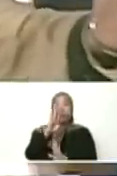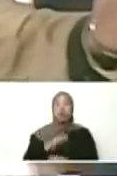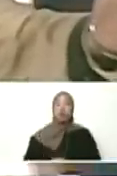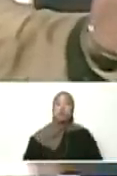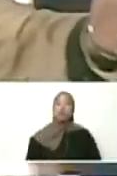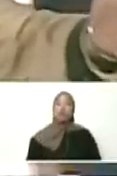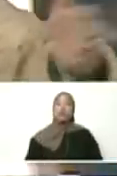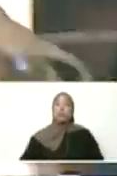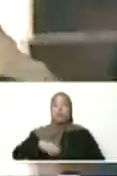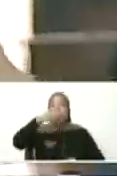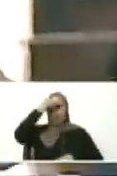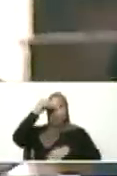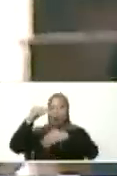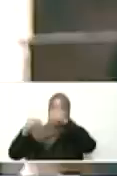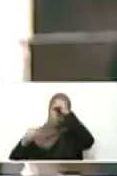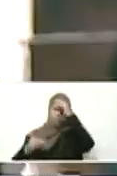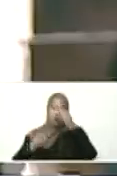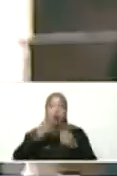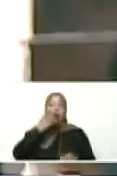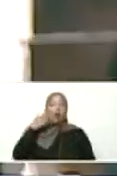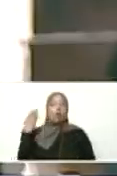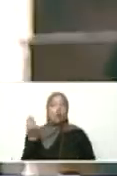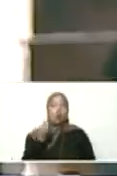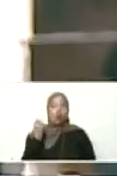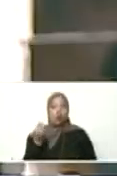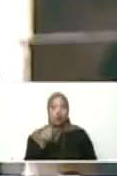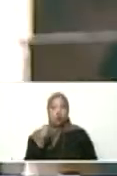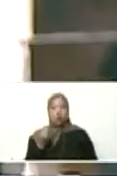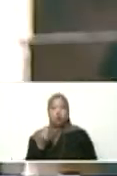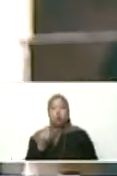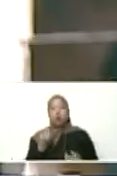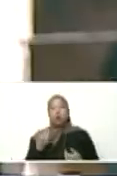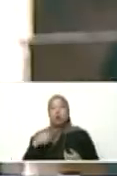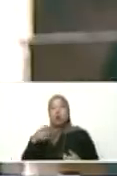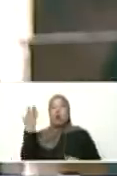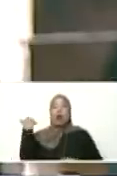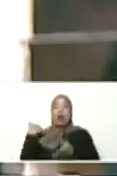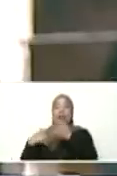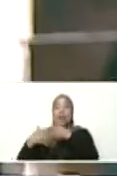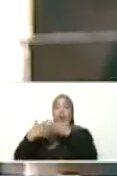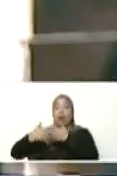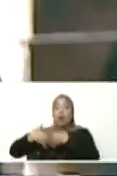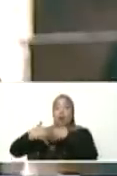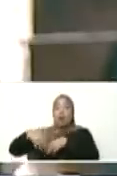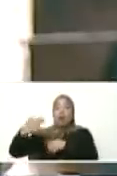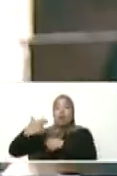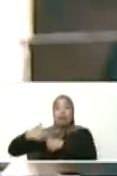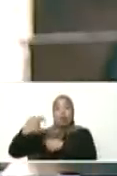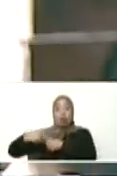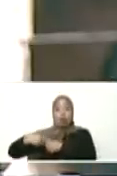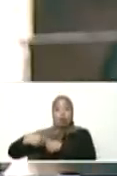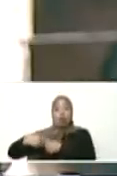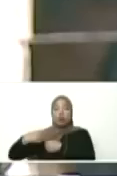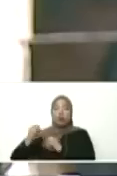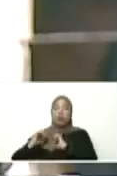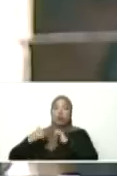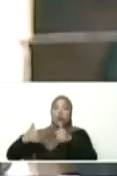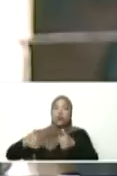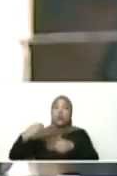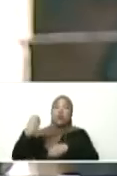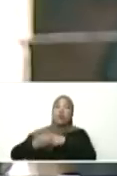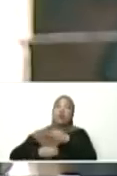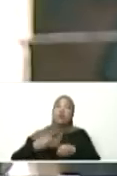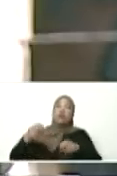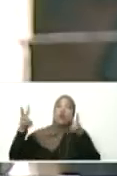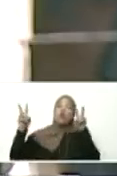aprendimos, dejamos atrás el derrochismo del Estado petrolero rentista y entramos a lo que va a ser